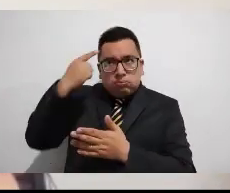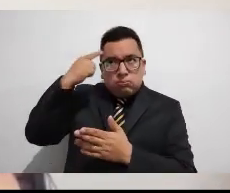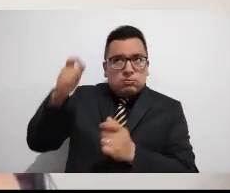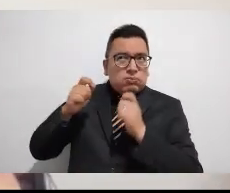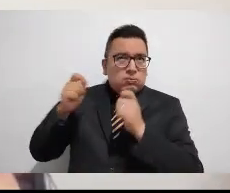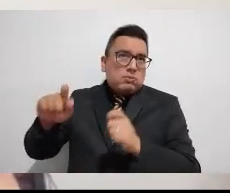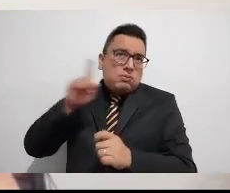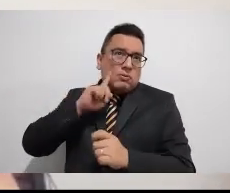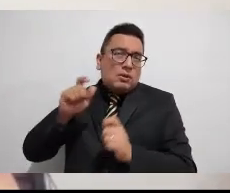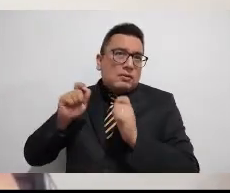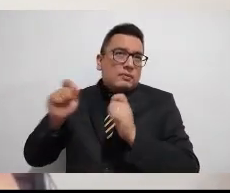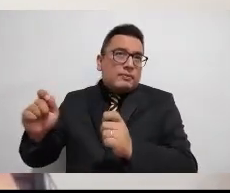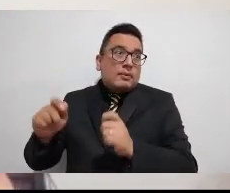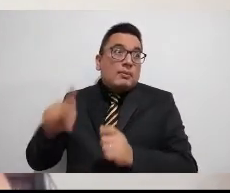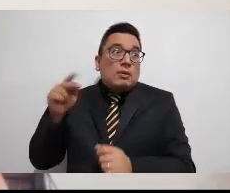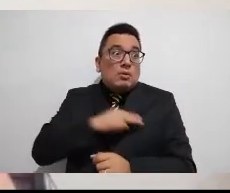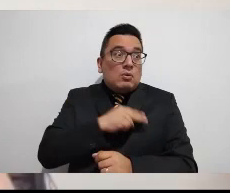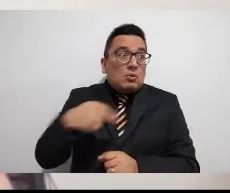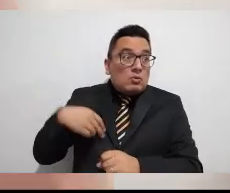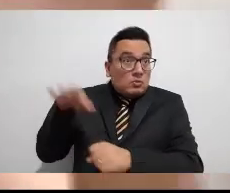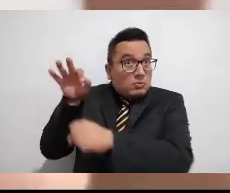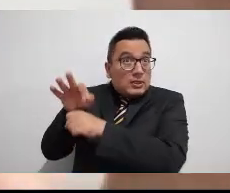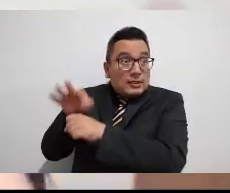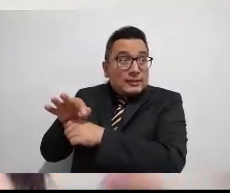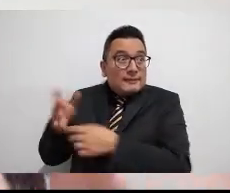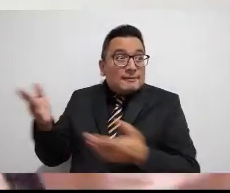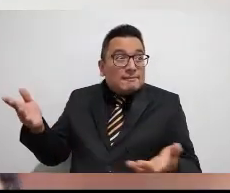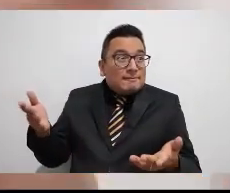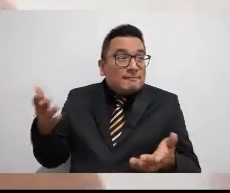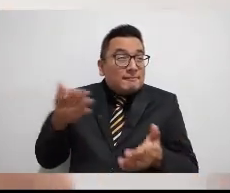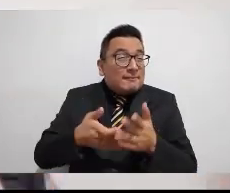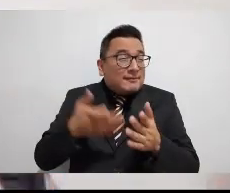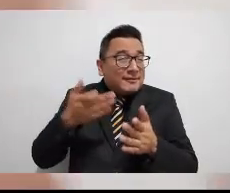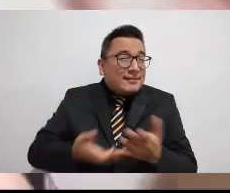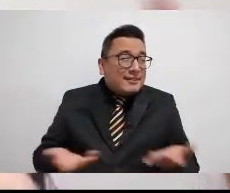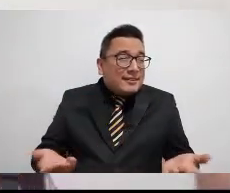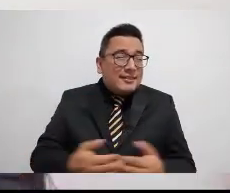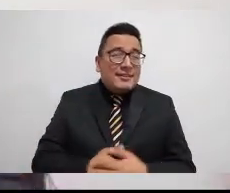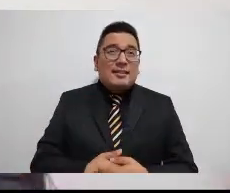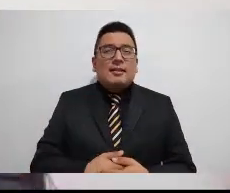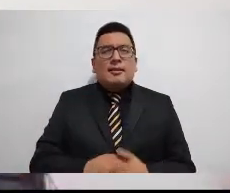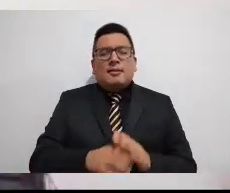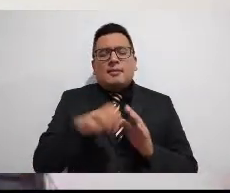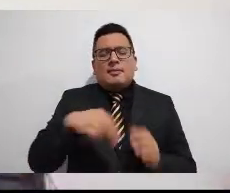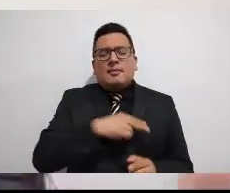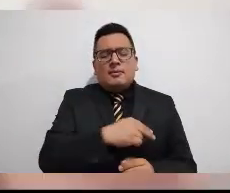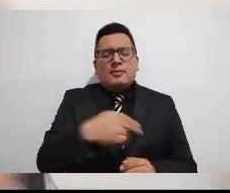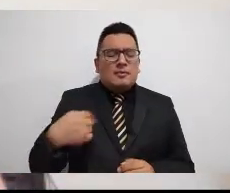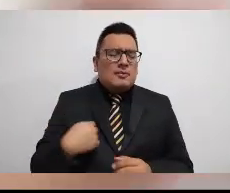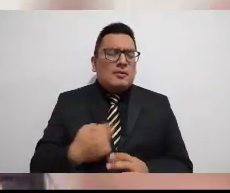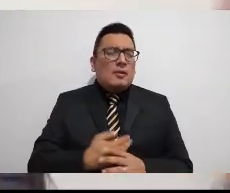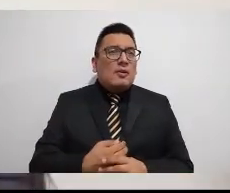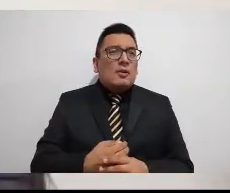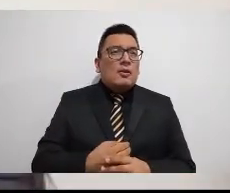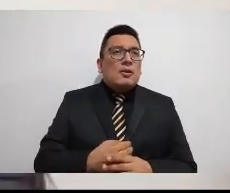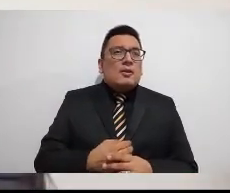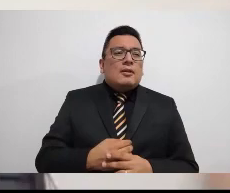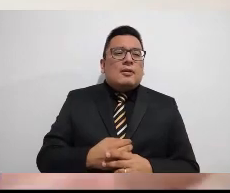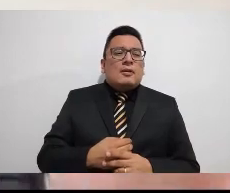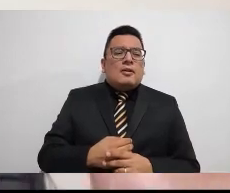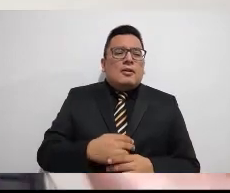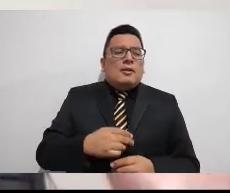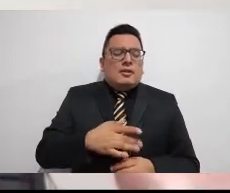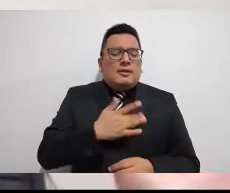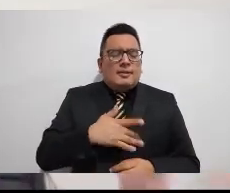ocurre en el sistema de partidos políticos, ¿no? O sea, garantizamos que se integre. ¿Cómo sobrevive la mujer en los 3